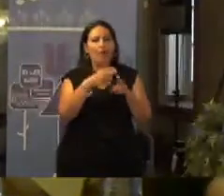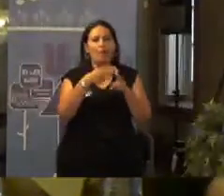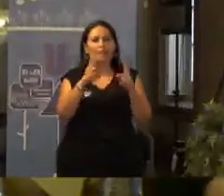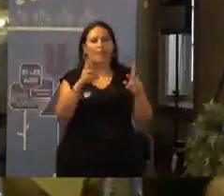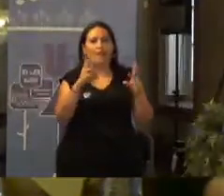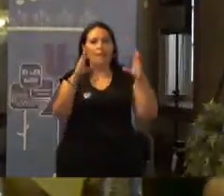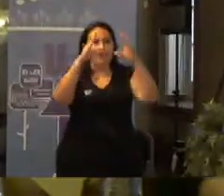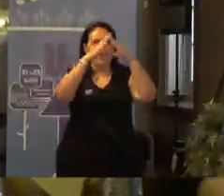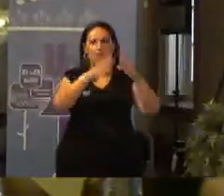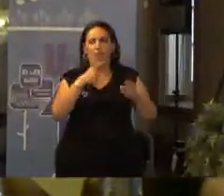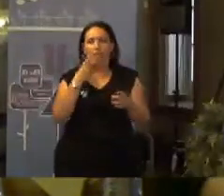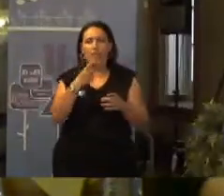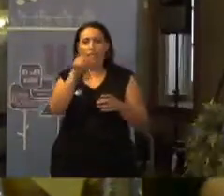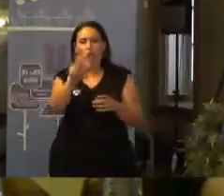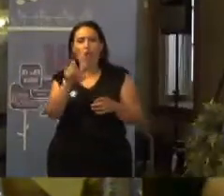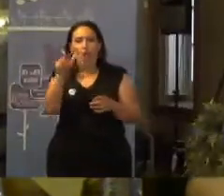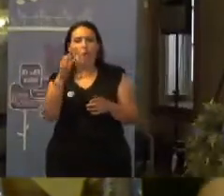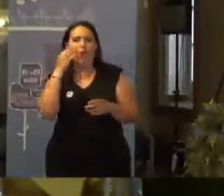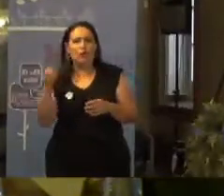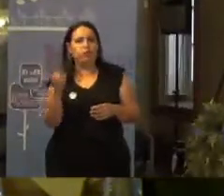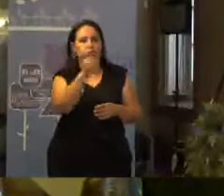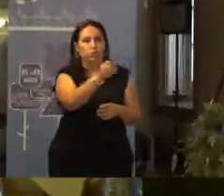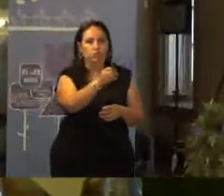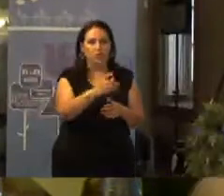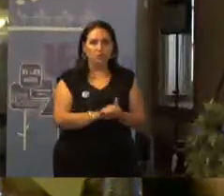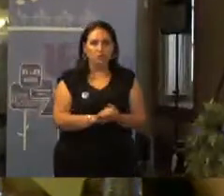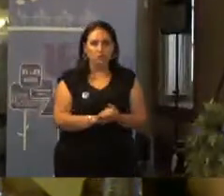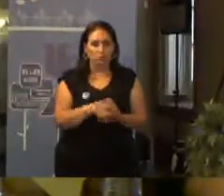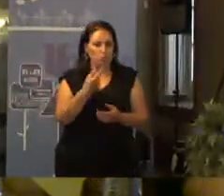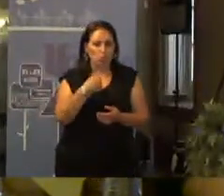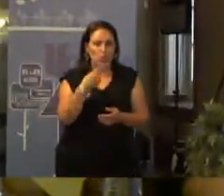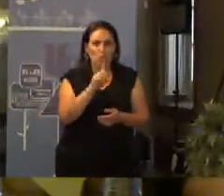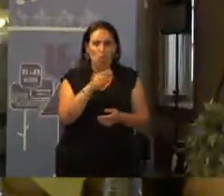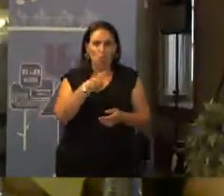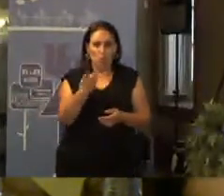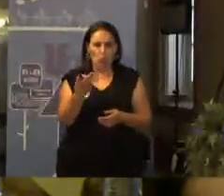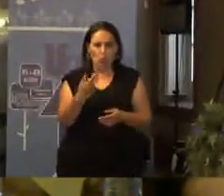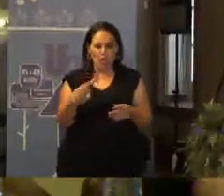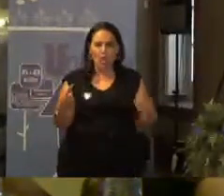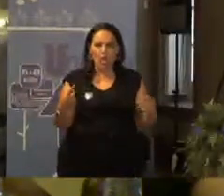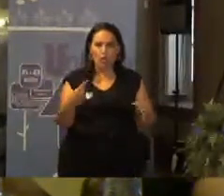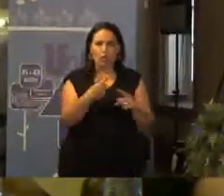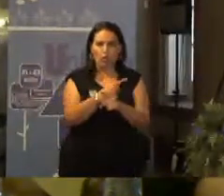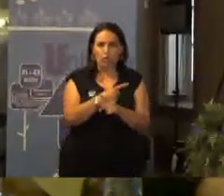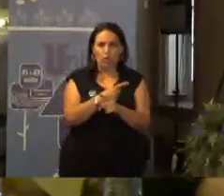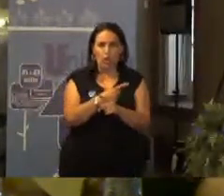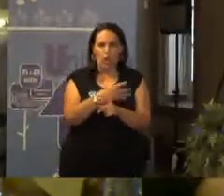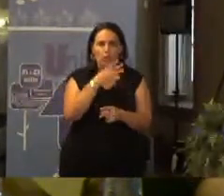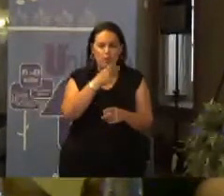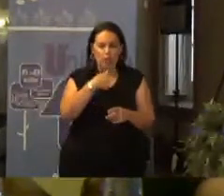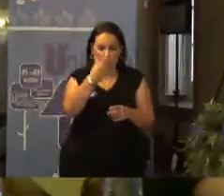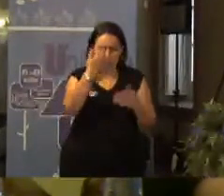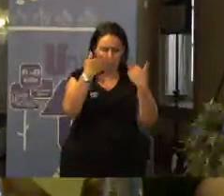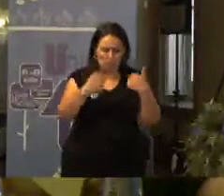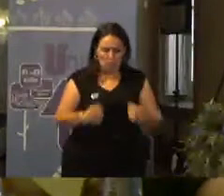de poñer mulleres, que creo que ademais dixen que estou en contra deso, porque incluso eu personalmente teño que reconocer